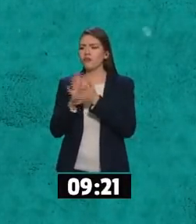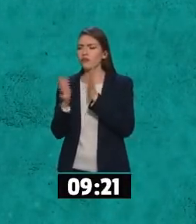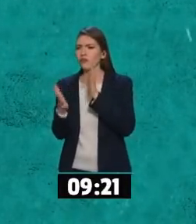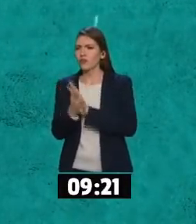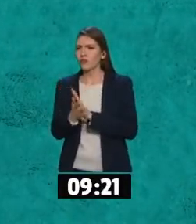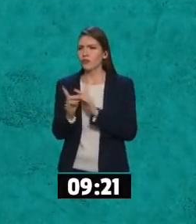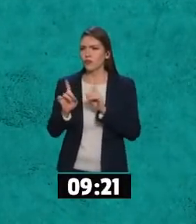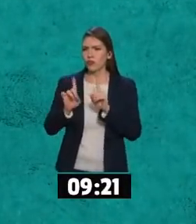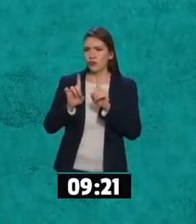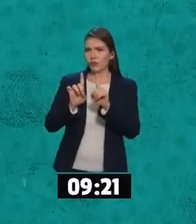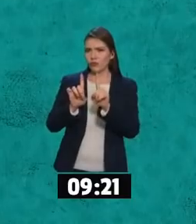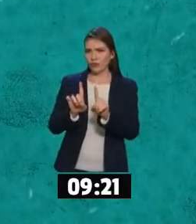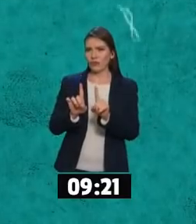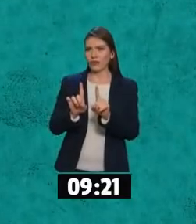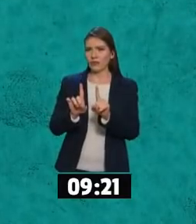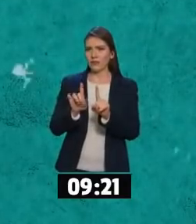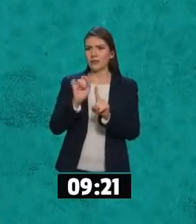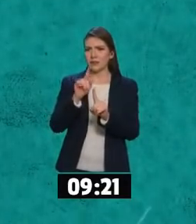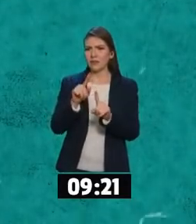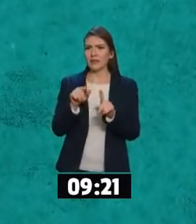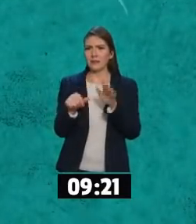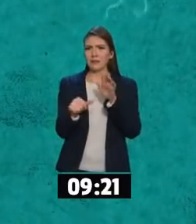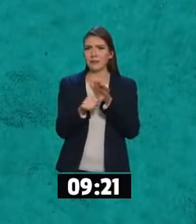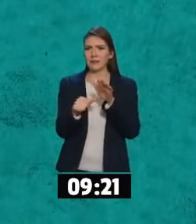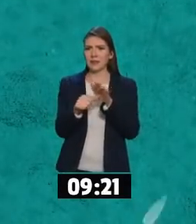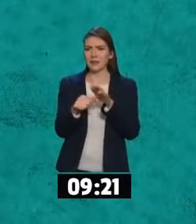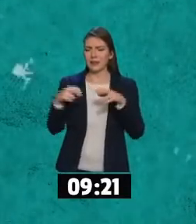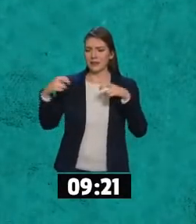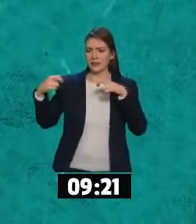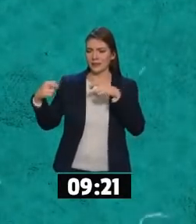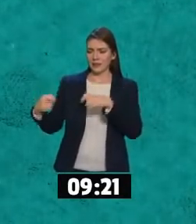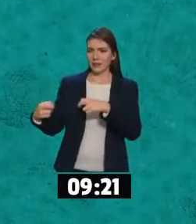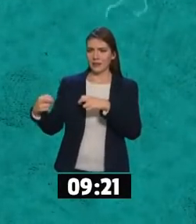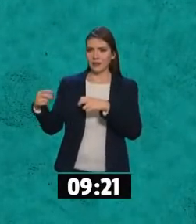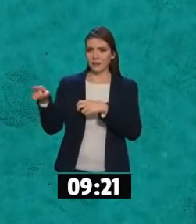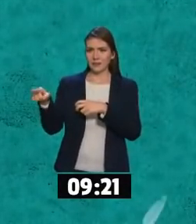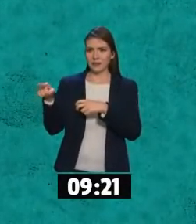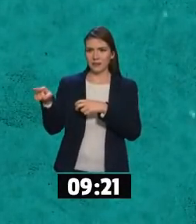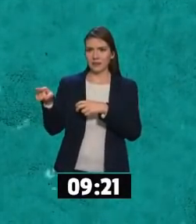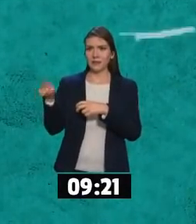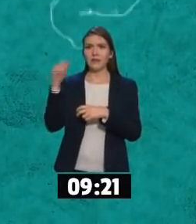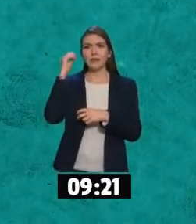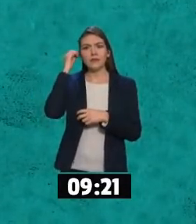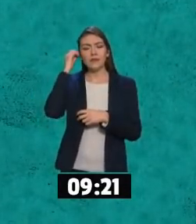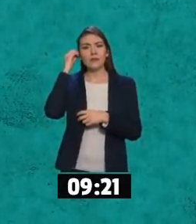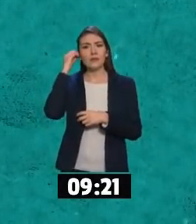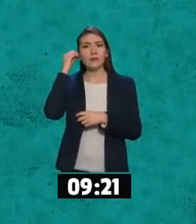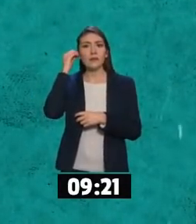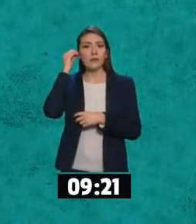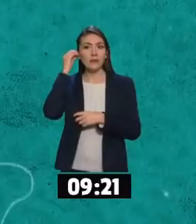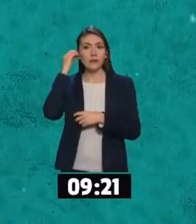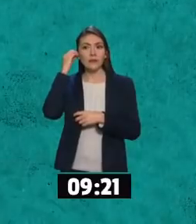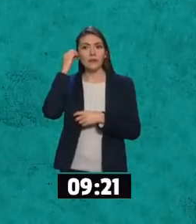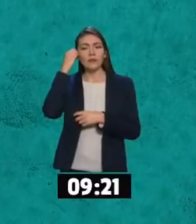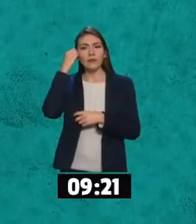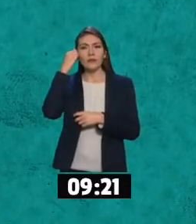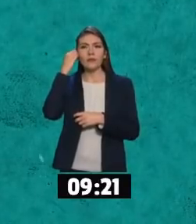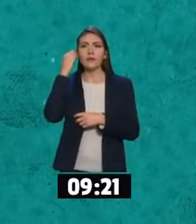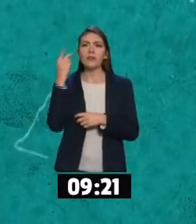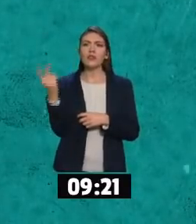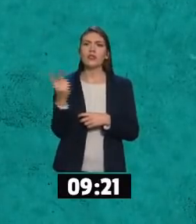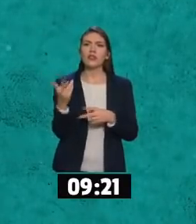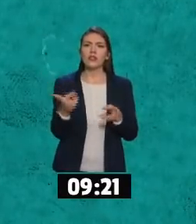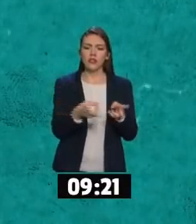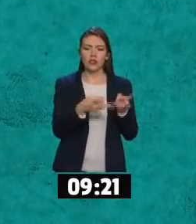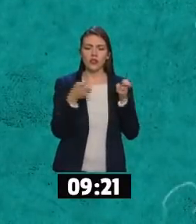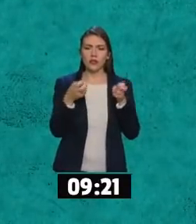que está sentado en la mesa de junto a la bardita y es el que va a recibir, se roban celulares. Ay, pero